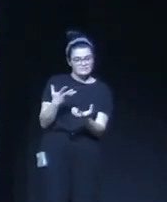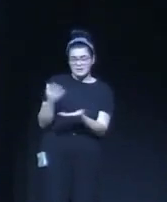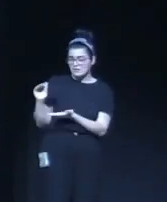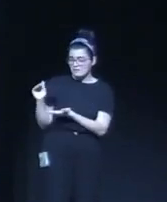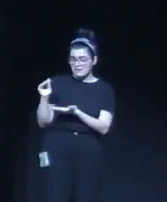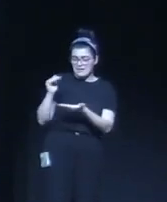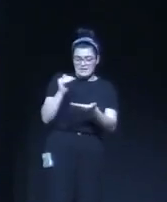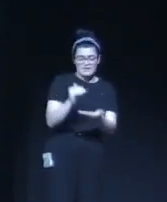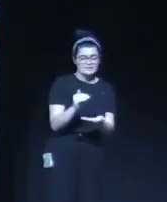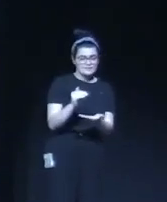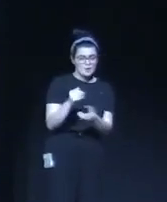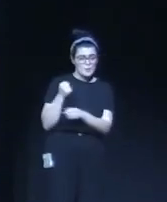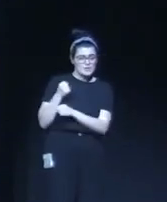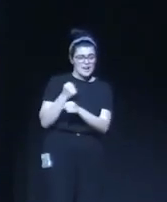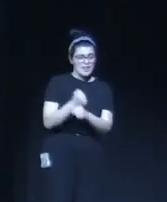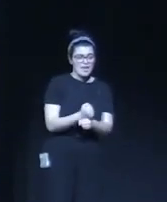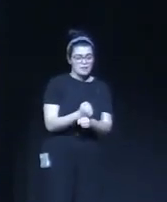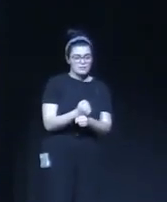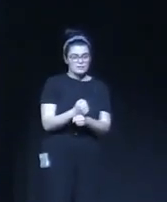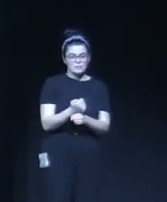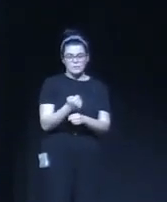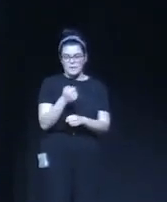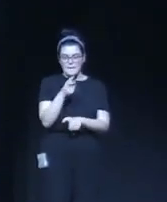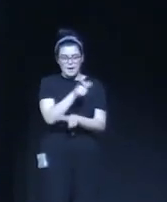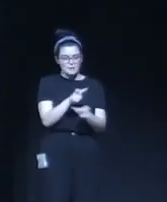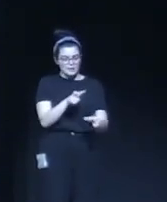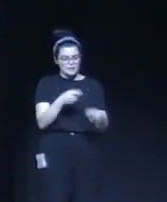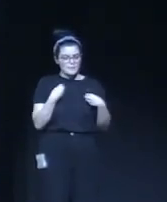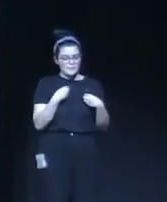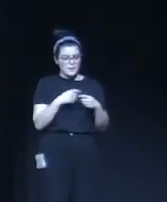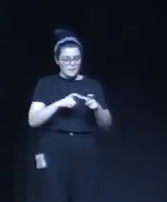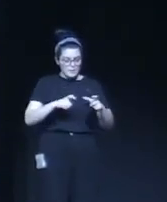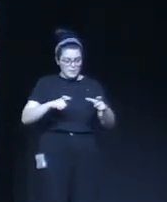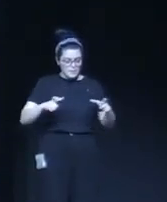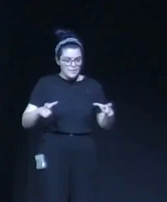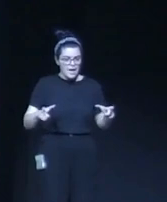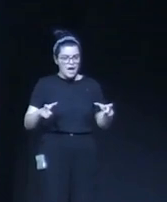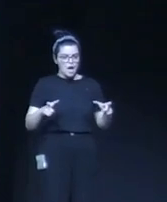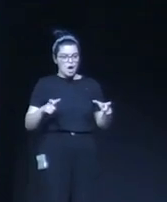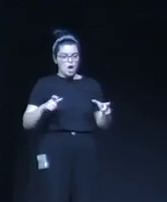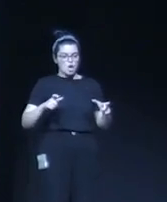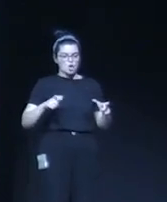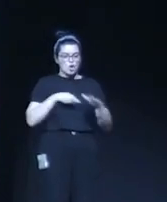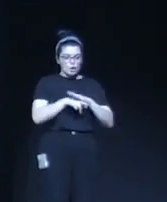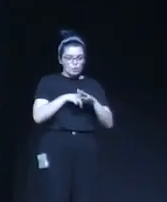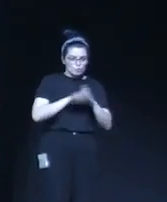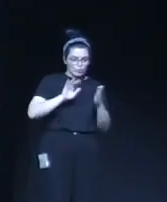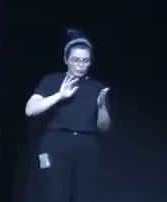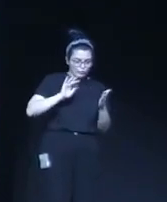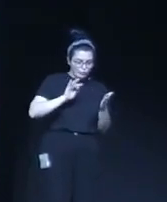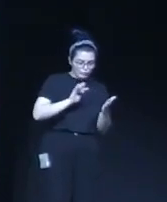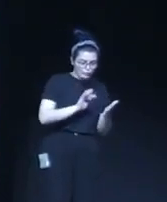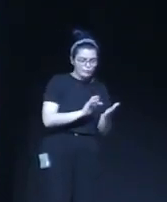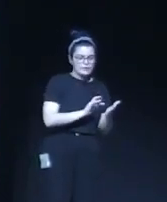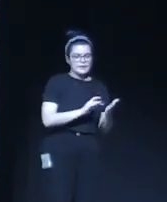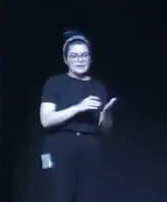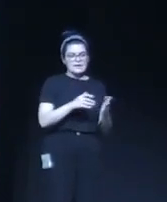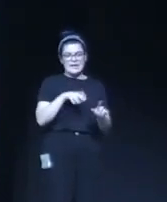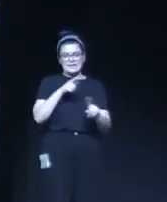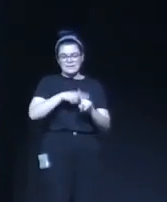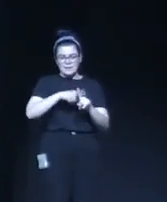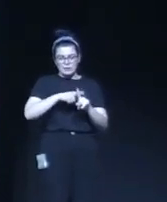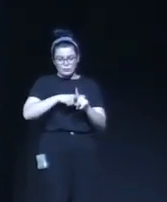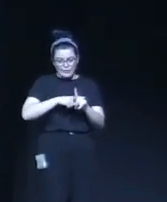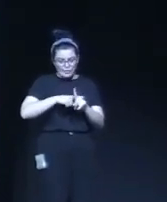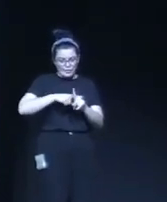al final cada vez parece como que hay más habitantes, como que los recursos van a ser finitos, como que cada vez la temperatura del planeta pues va a más, ¿no?